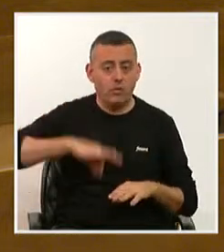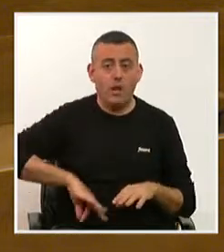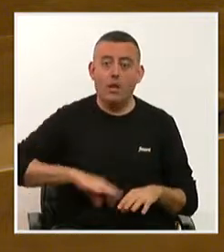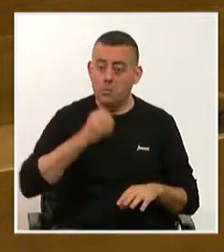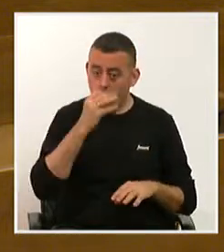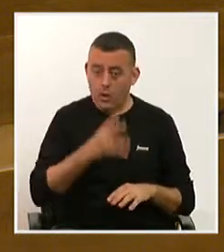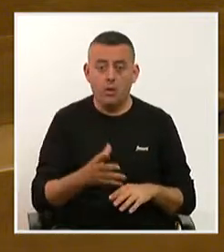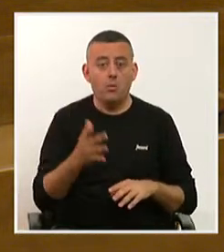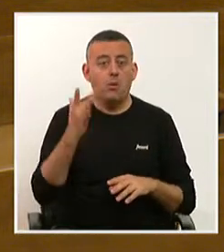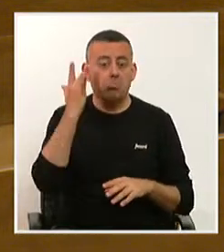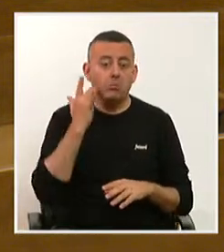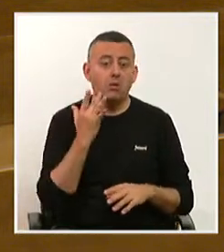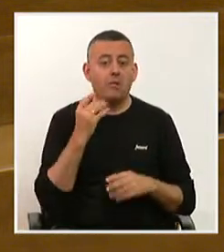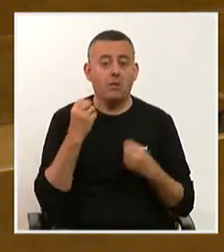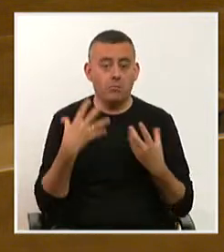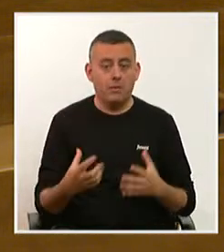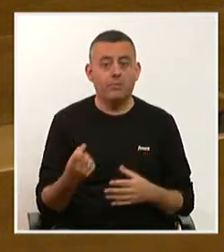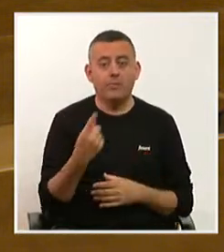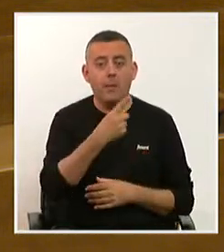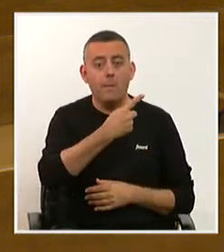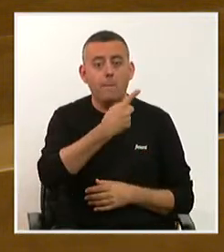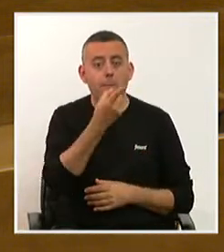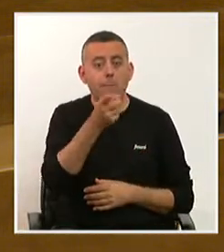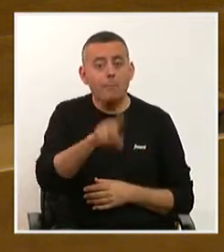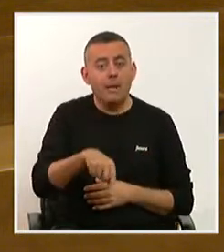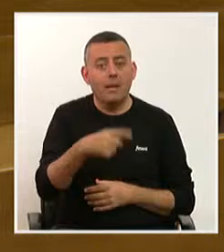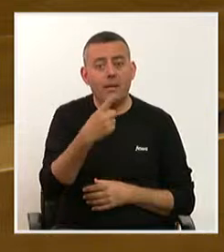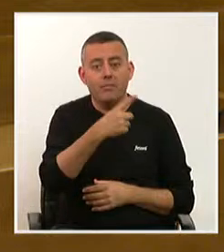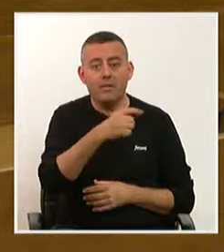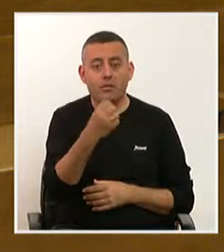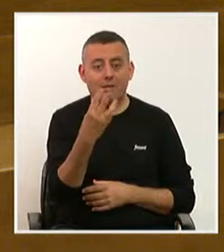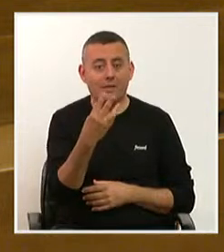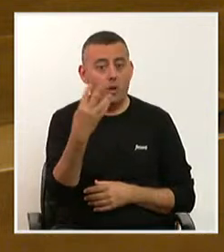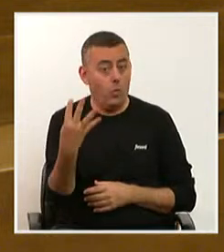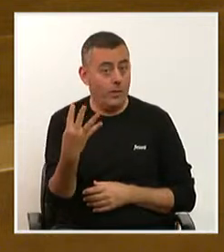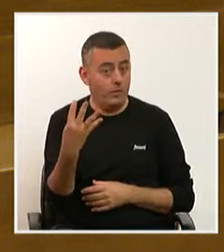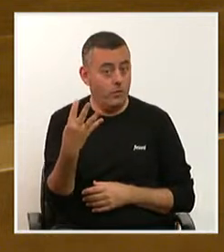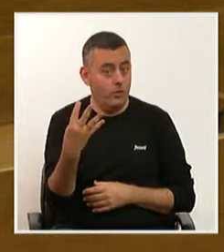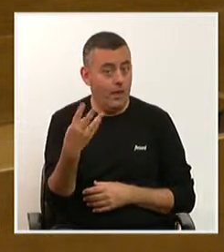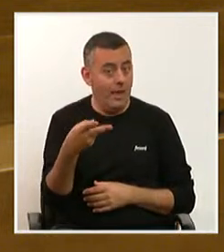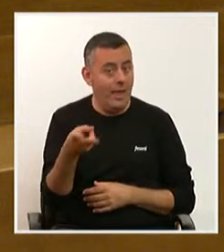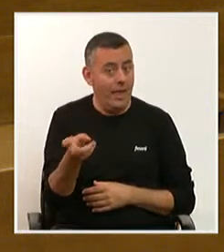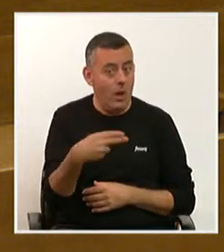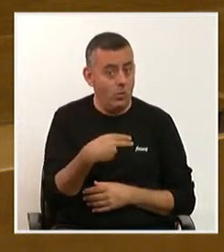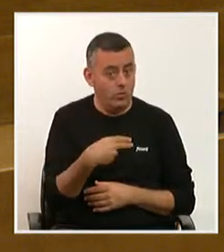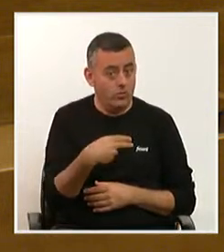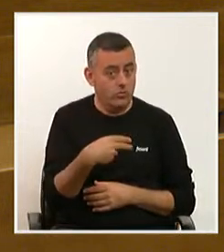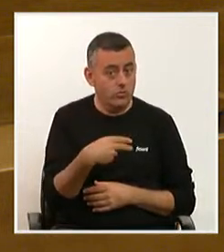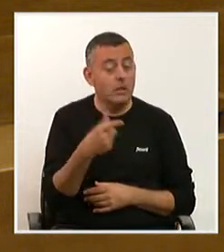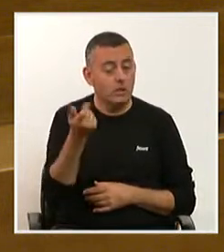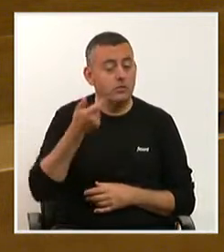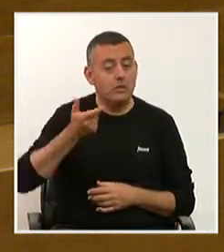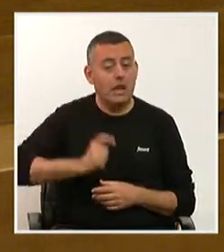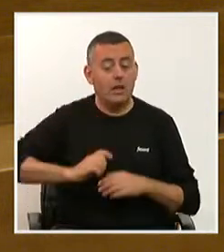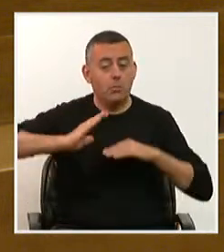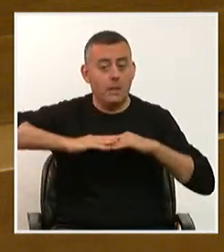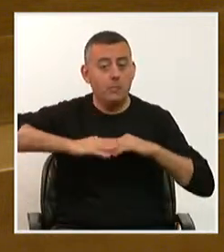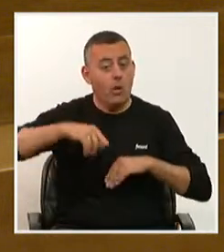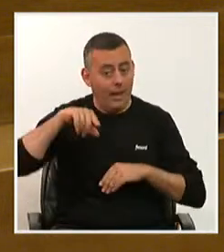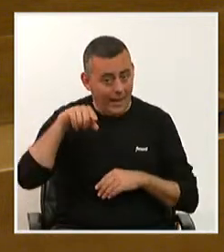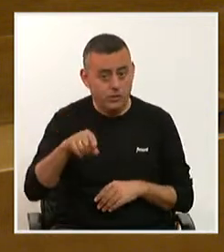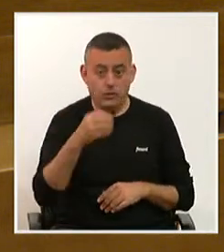y un de es que del